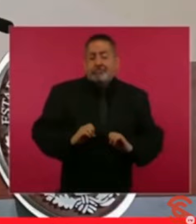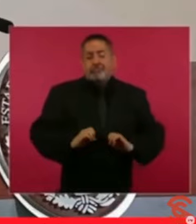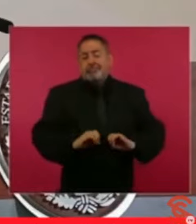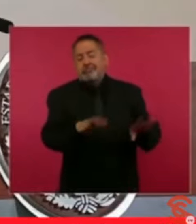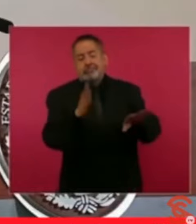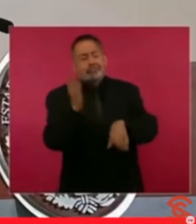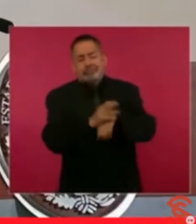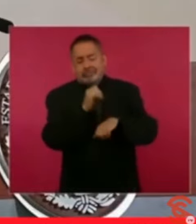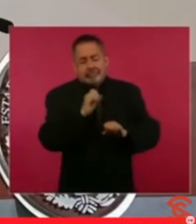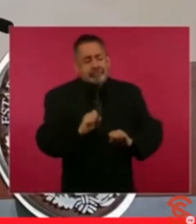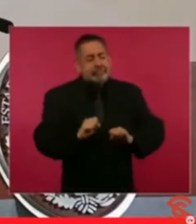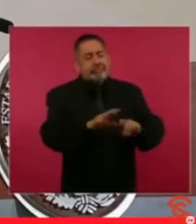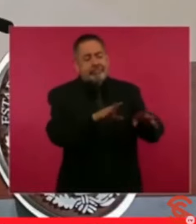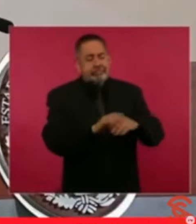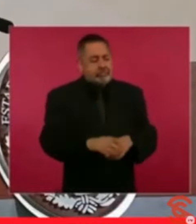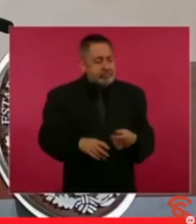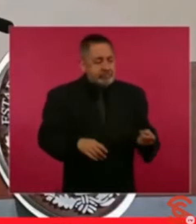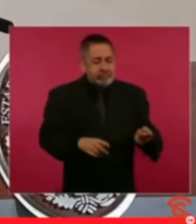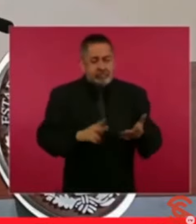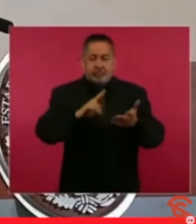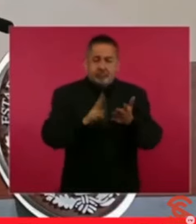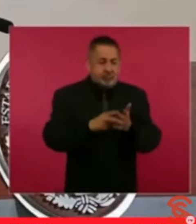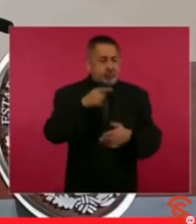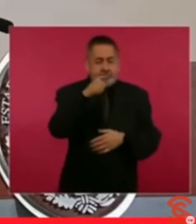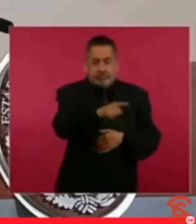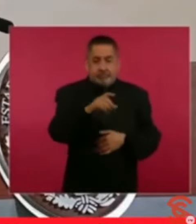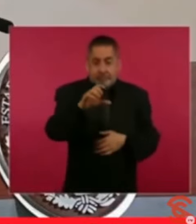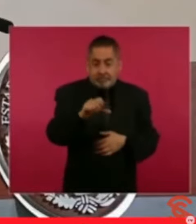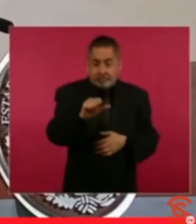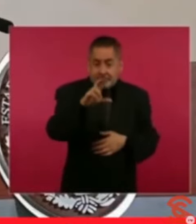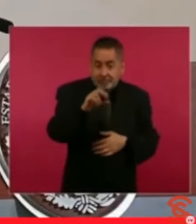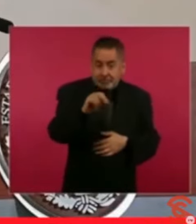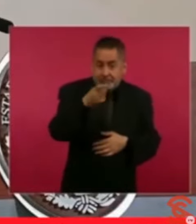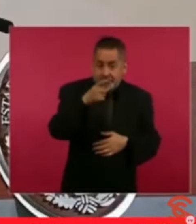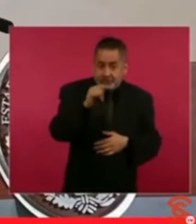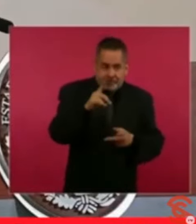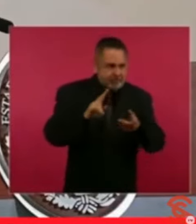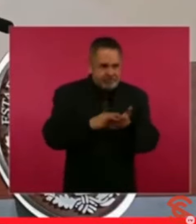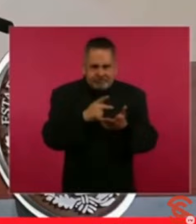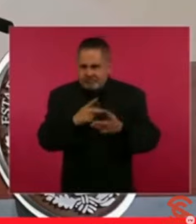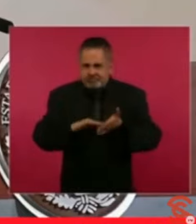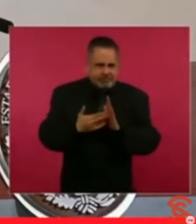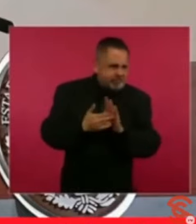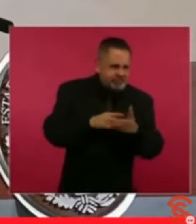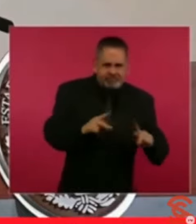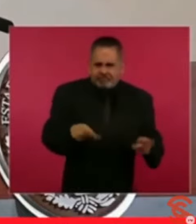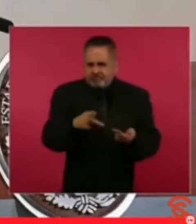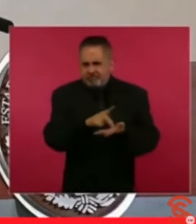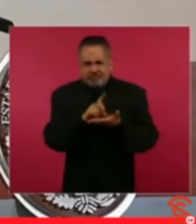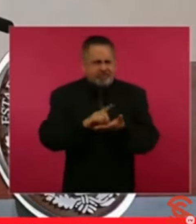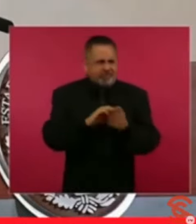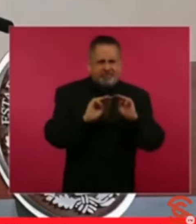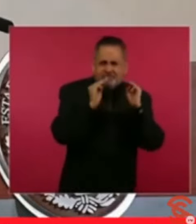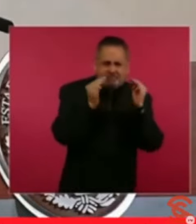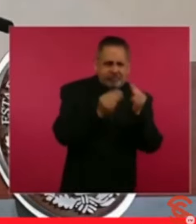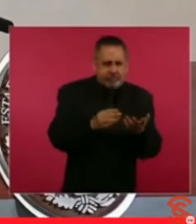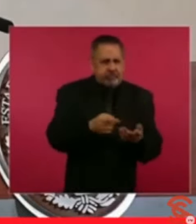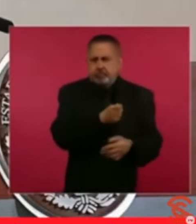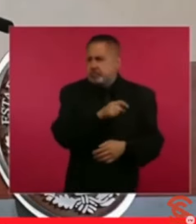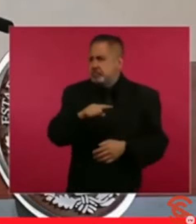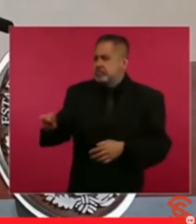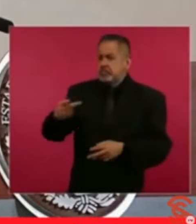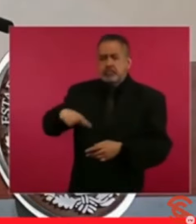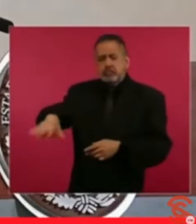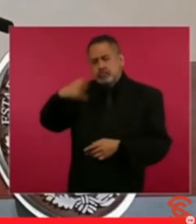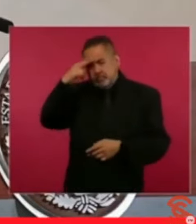permitiéndole retomar sus actividades delictivas y dañar con sus acciones a mexicanas y mexicanos que sufren